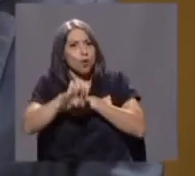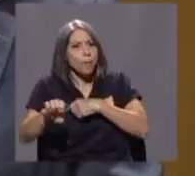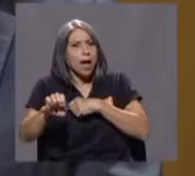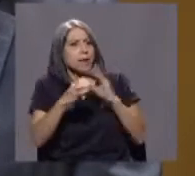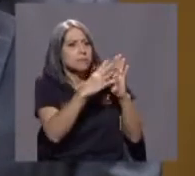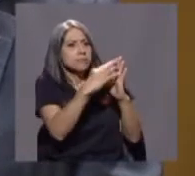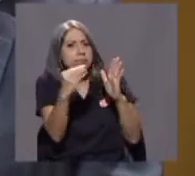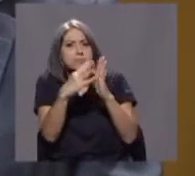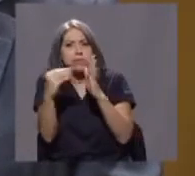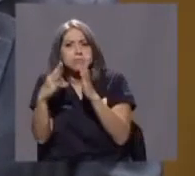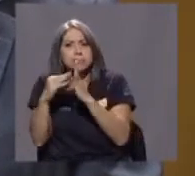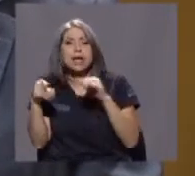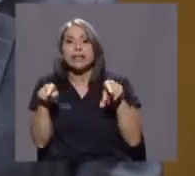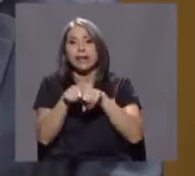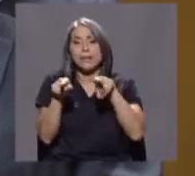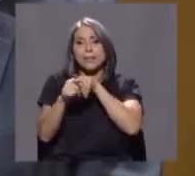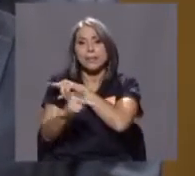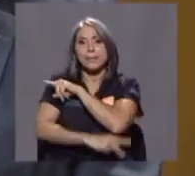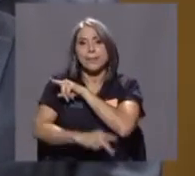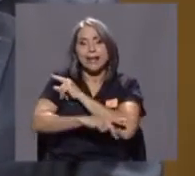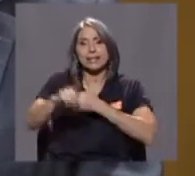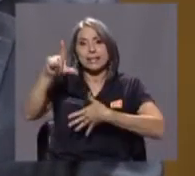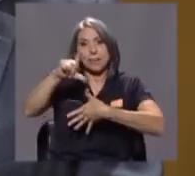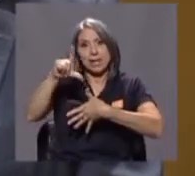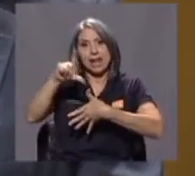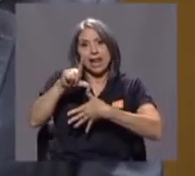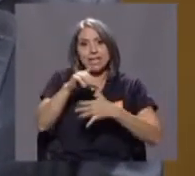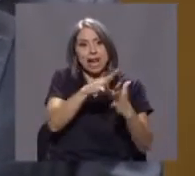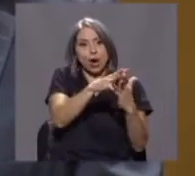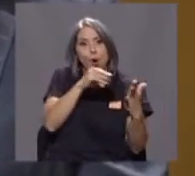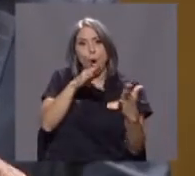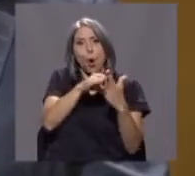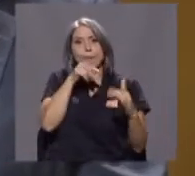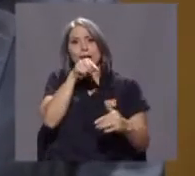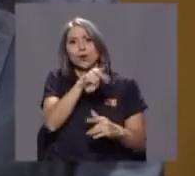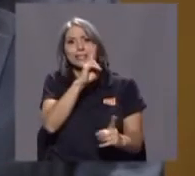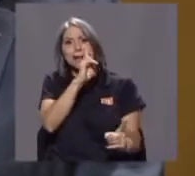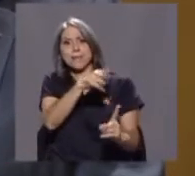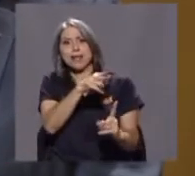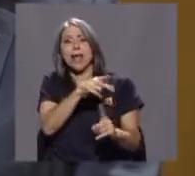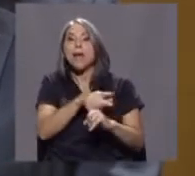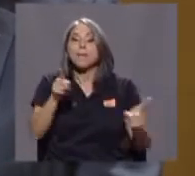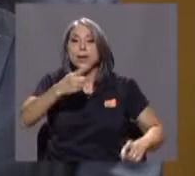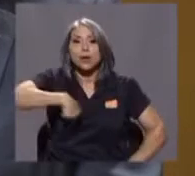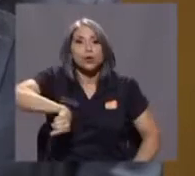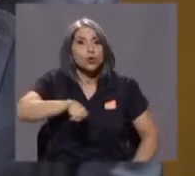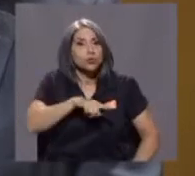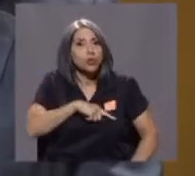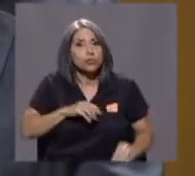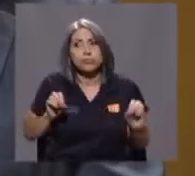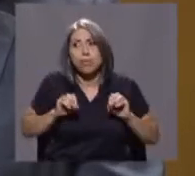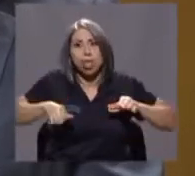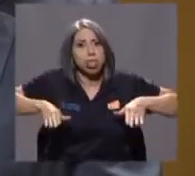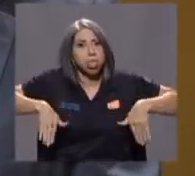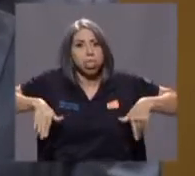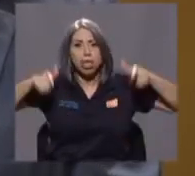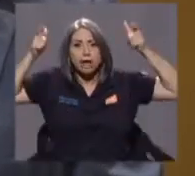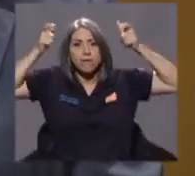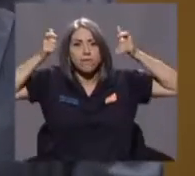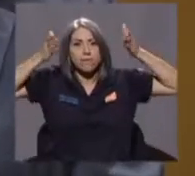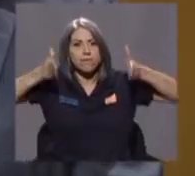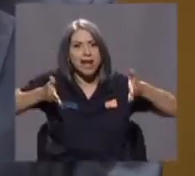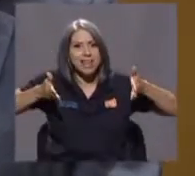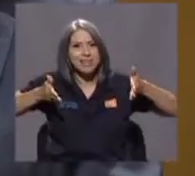luego por los países de América Latina, aunque nosotros, como no teníamos la institución del rey y había